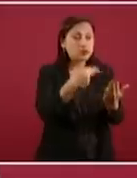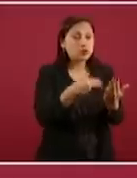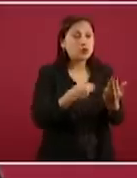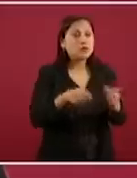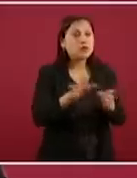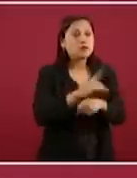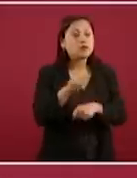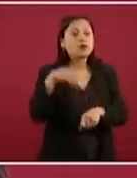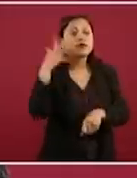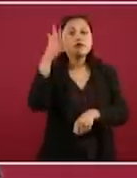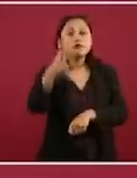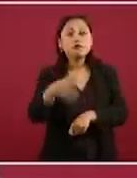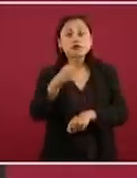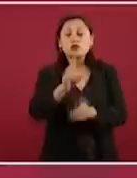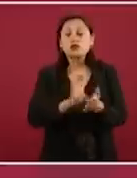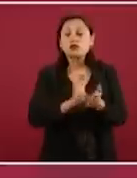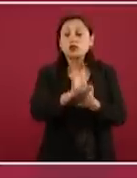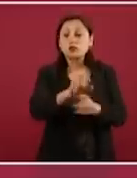nada más que